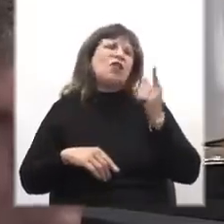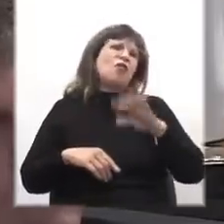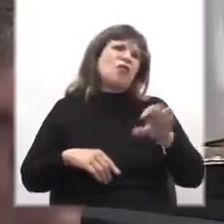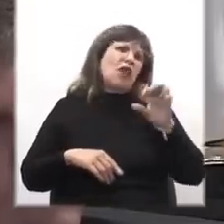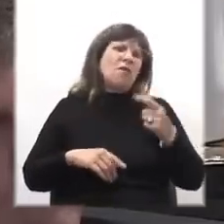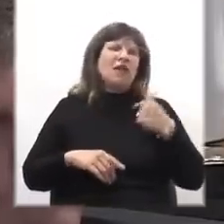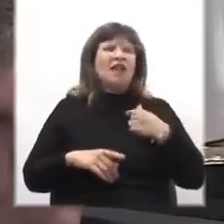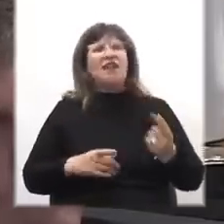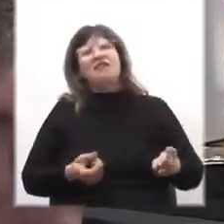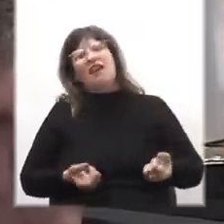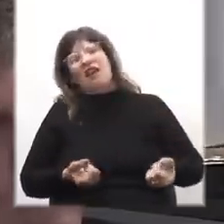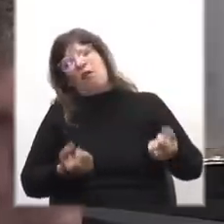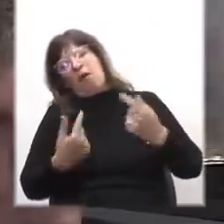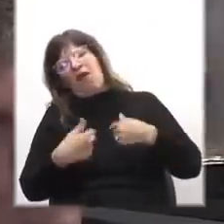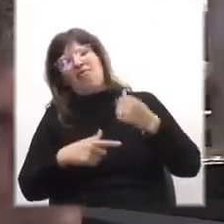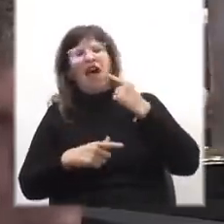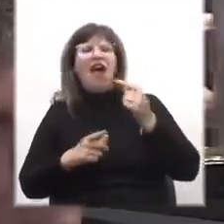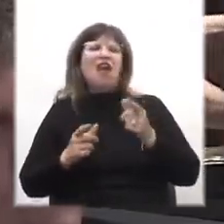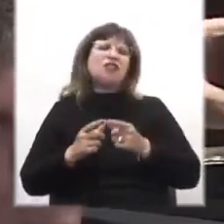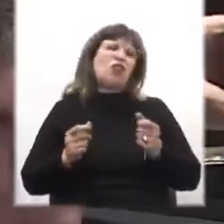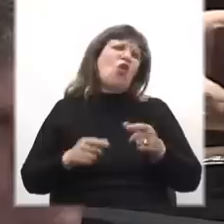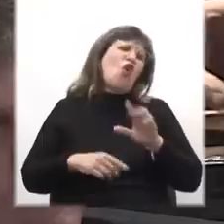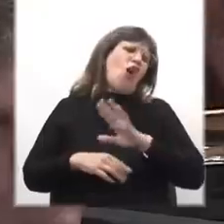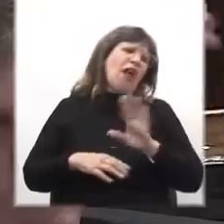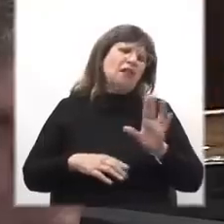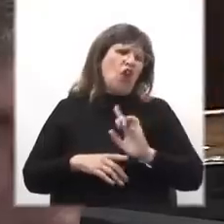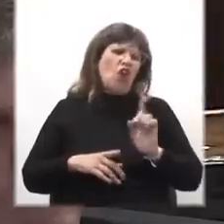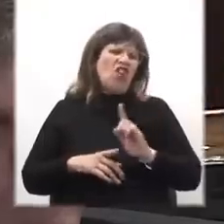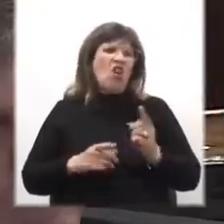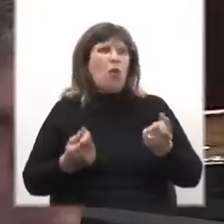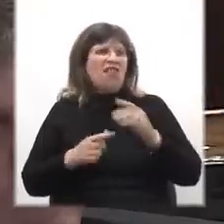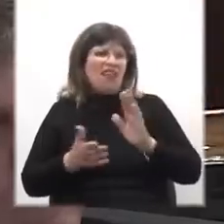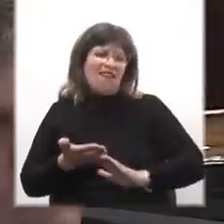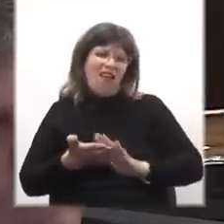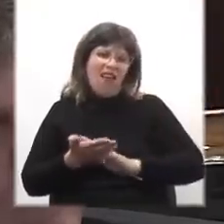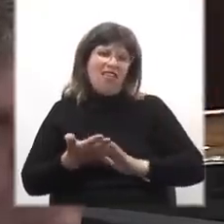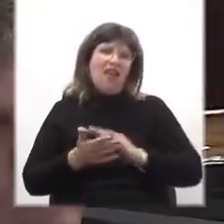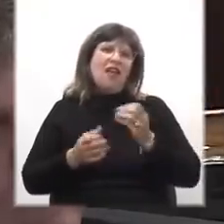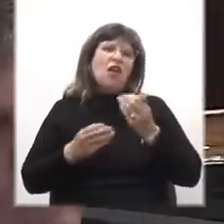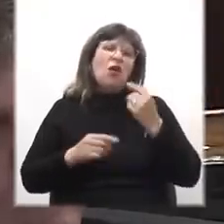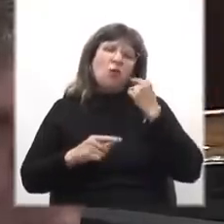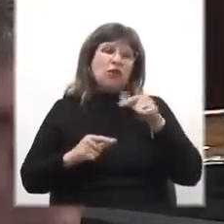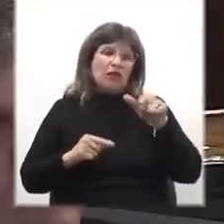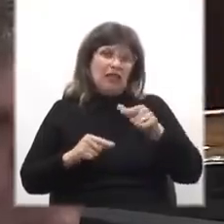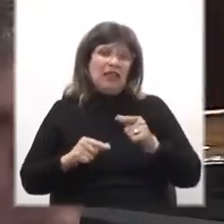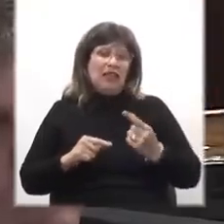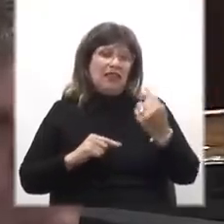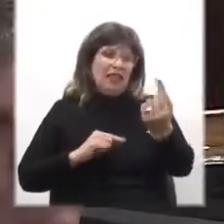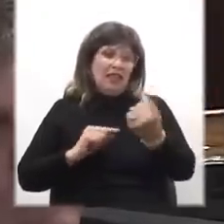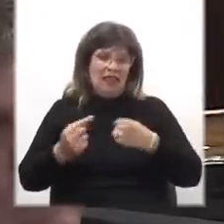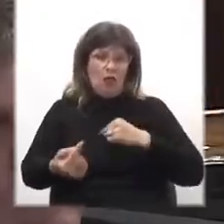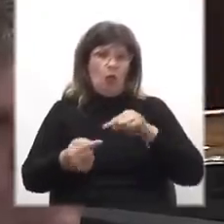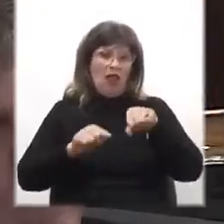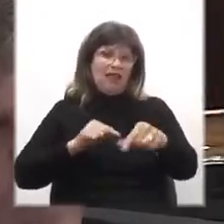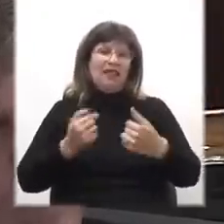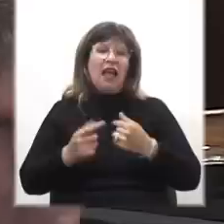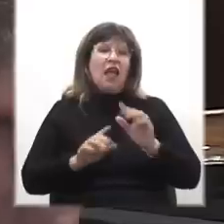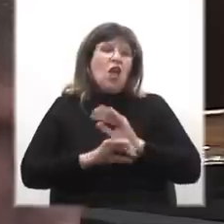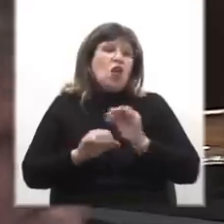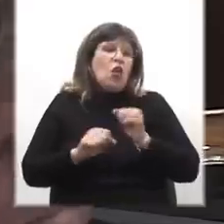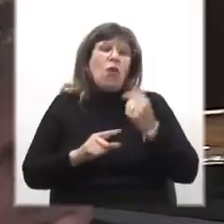mandar sorgo, que va a mandar soja, que con Aprole. No, esa gente no va a mandar nada. Porque la frecuencia del tren de UPM, de ida y vuelta, no permite que otro